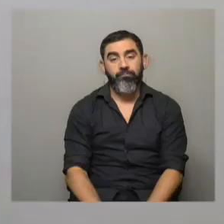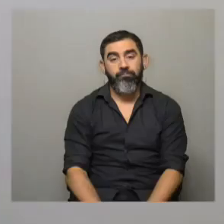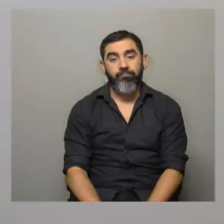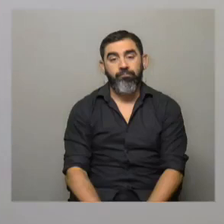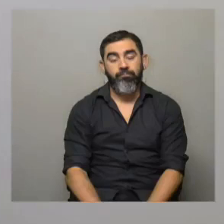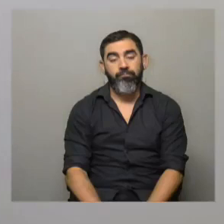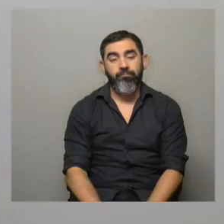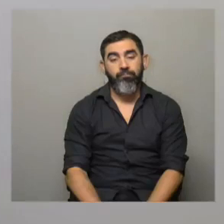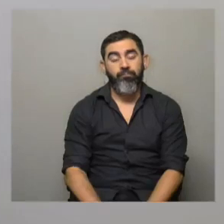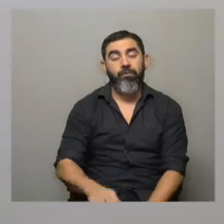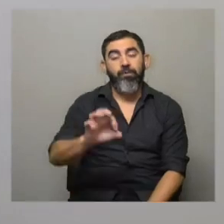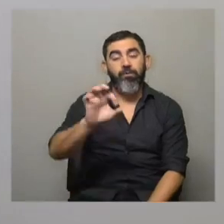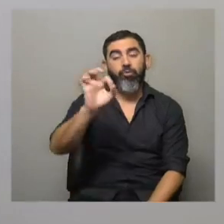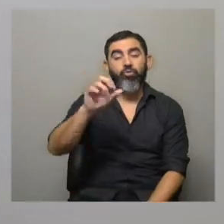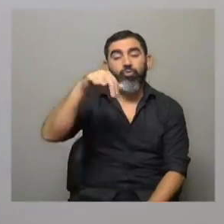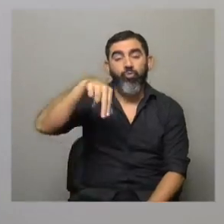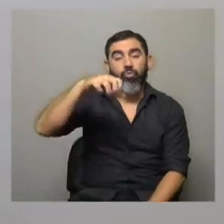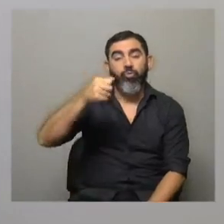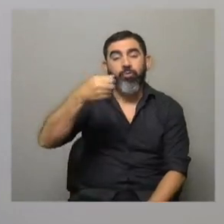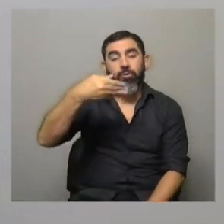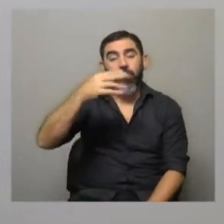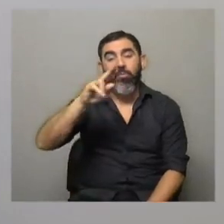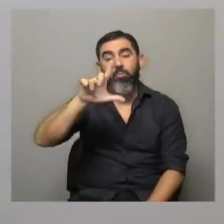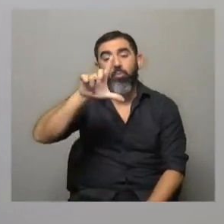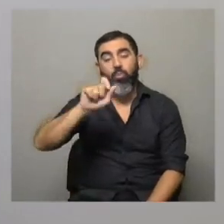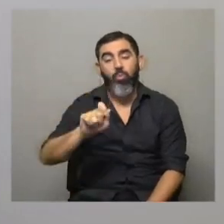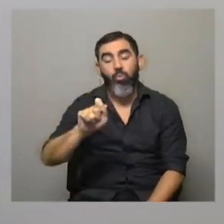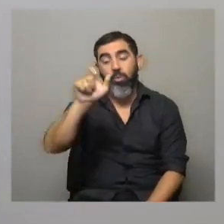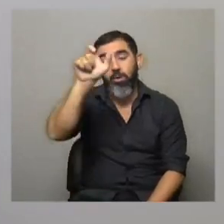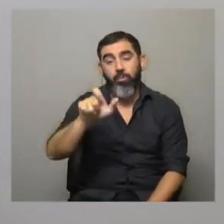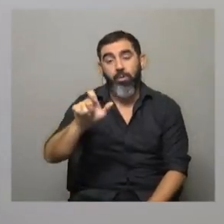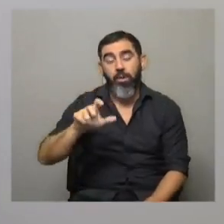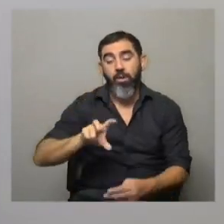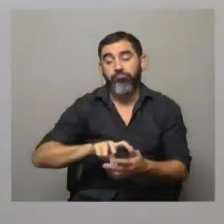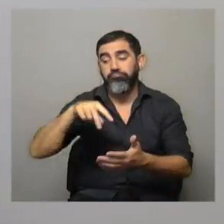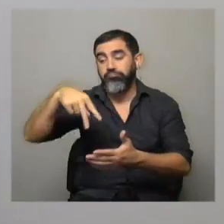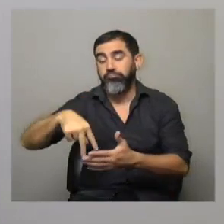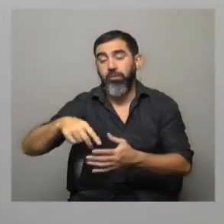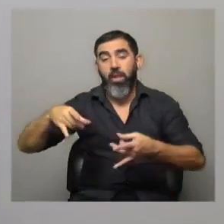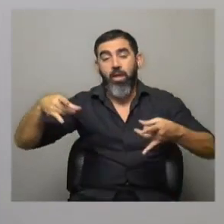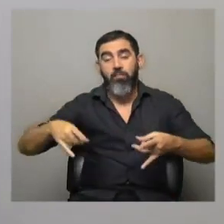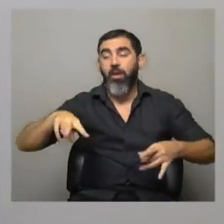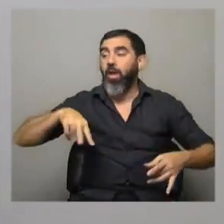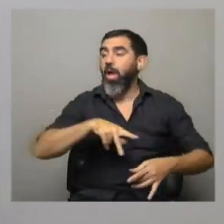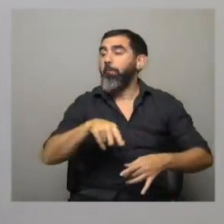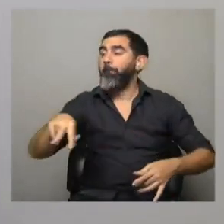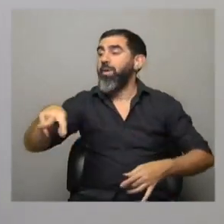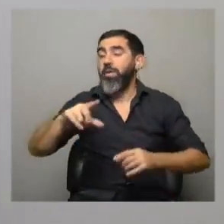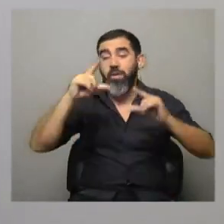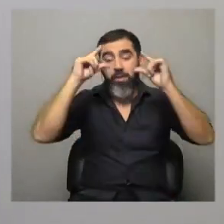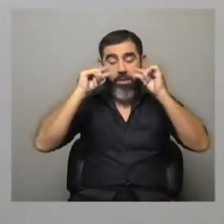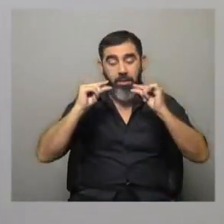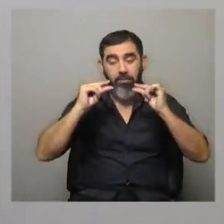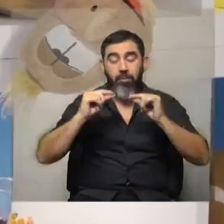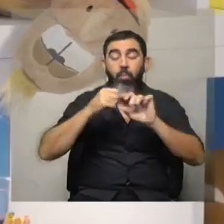El sonambulismo básicamente es esta conducta normal, implica que la persona sale de la cama y deambula por la casa. También puede hacer